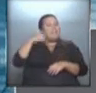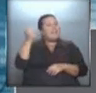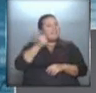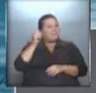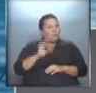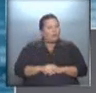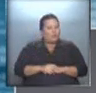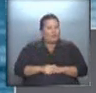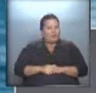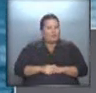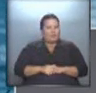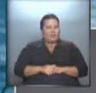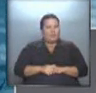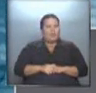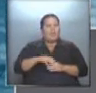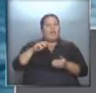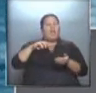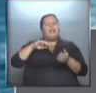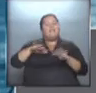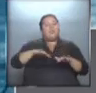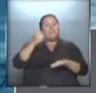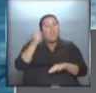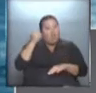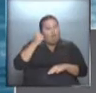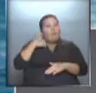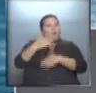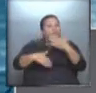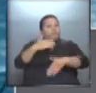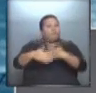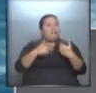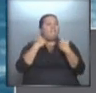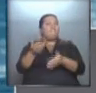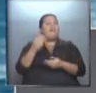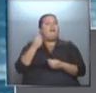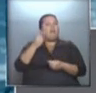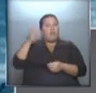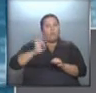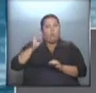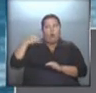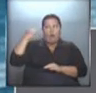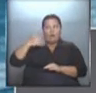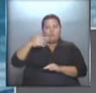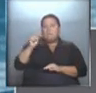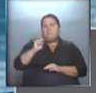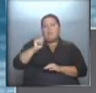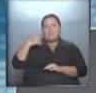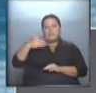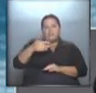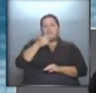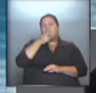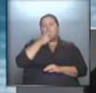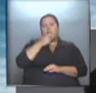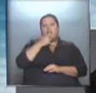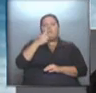importante. Las percepciones económicas han evolucionado en forma favorable en los últimos meses. Por ejemplo, el